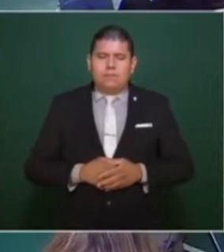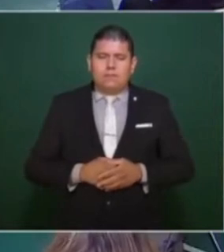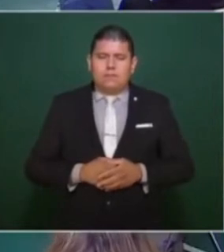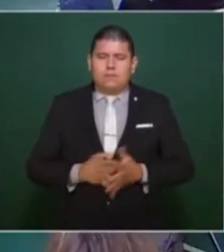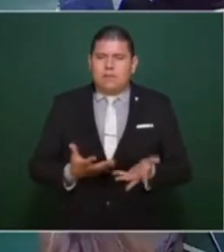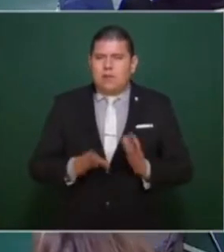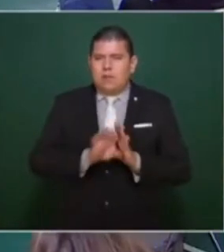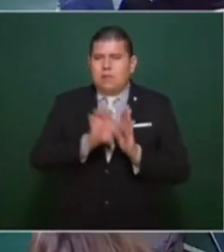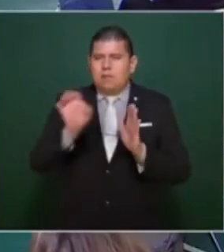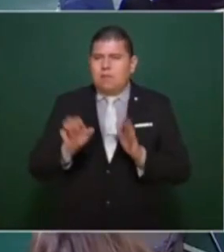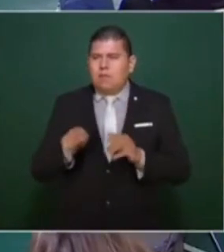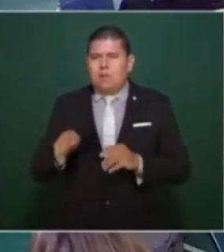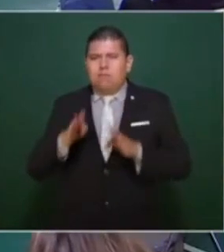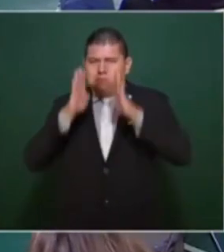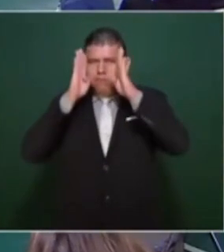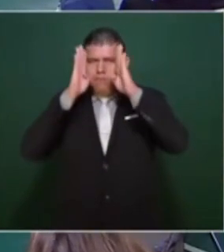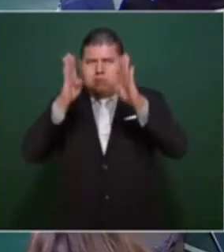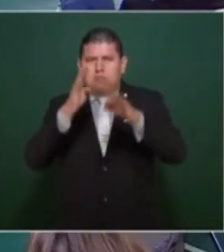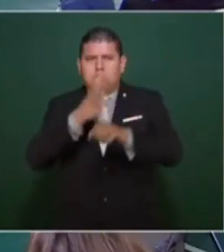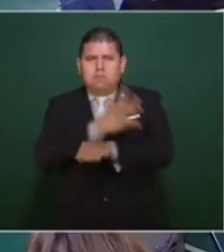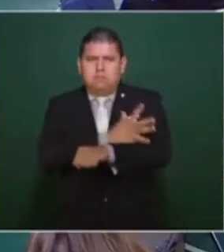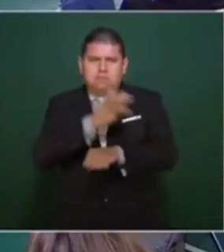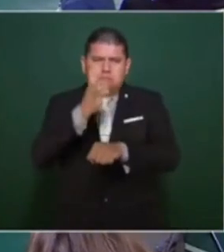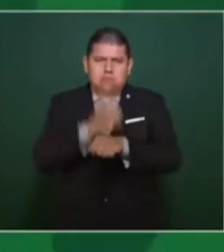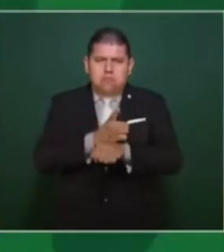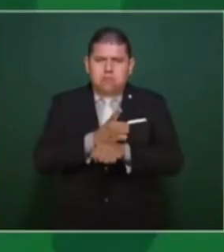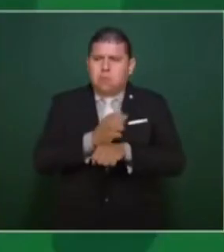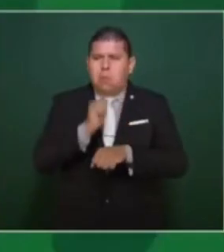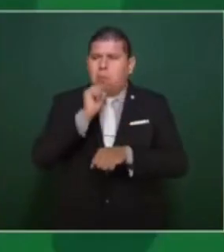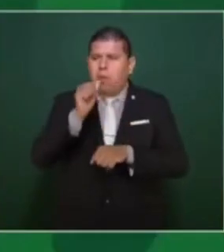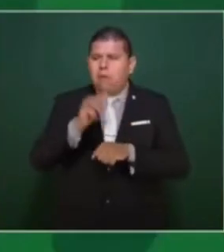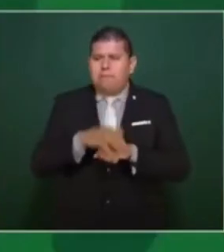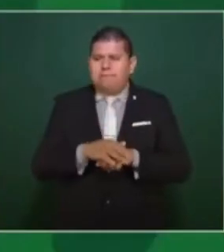No hay objetividad, pero está bien,